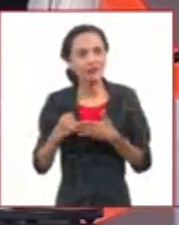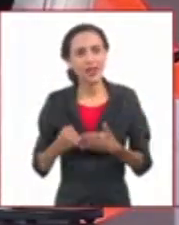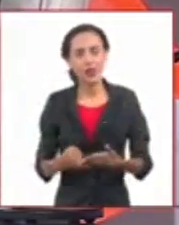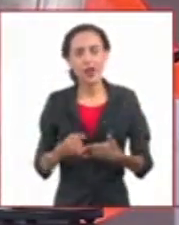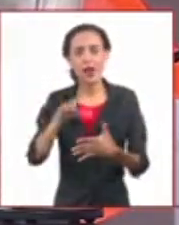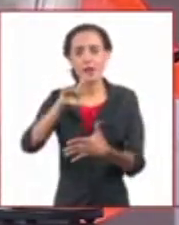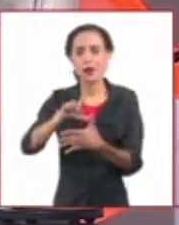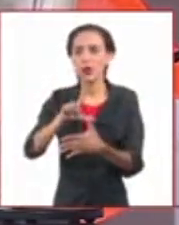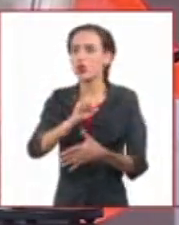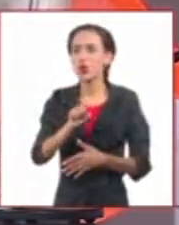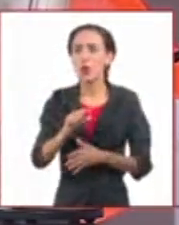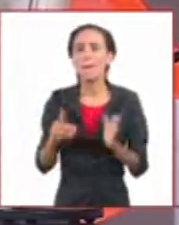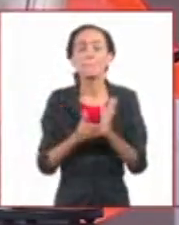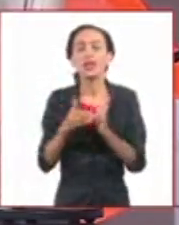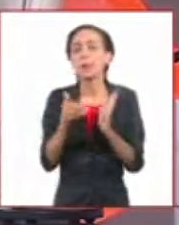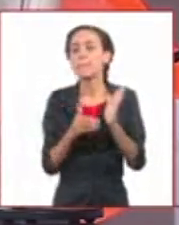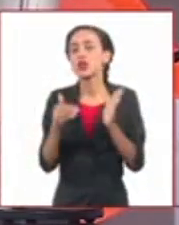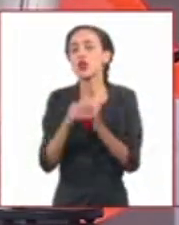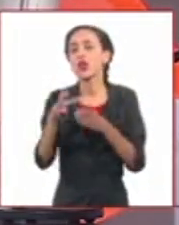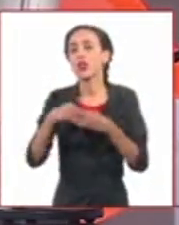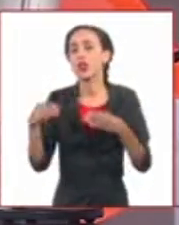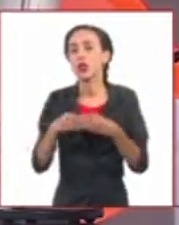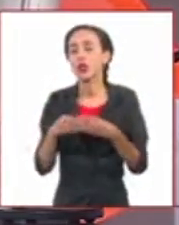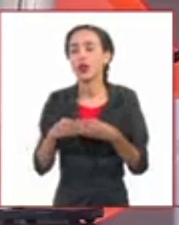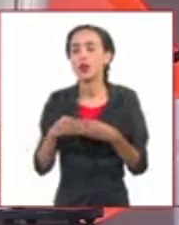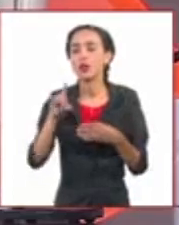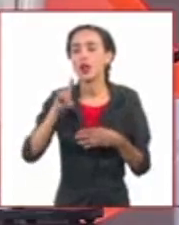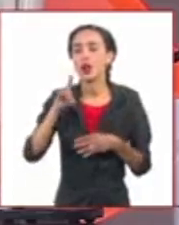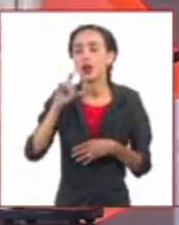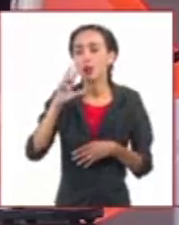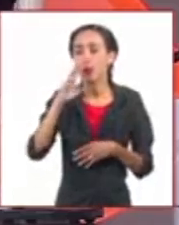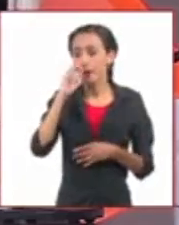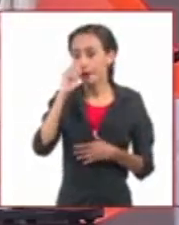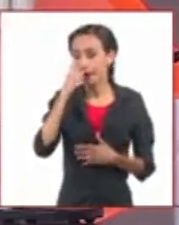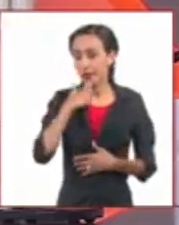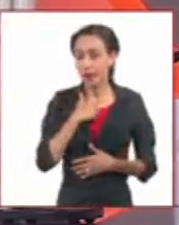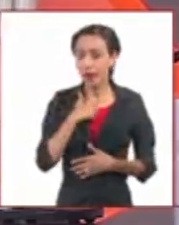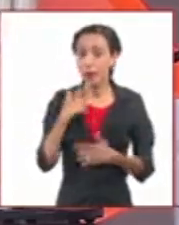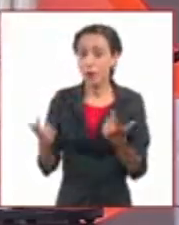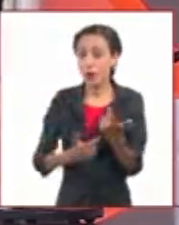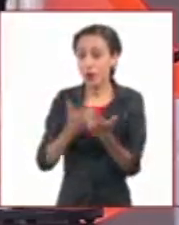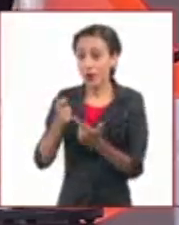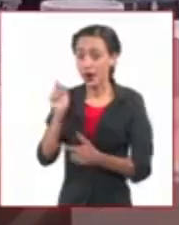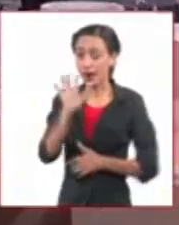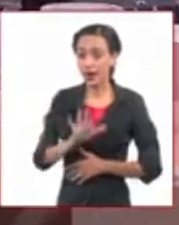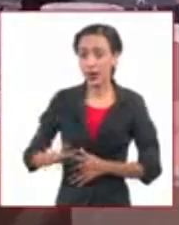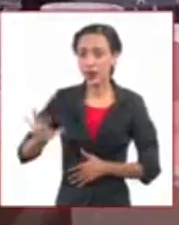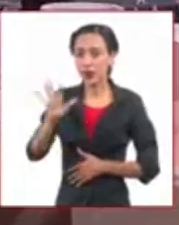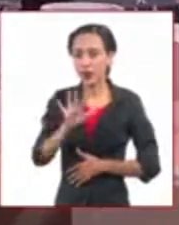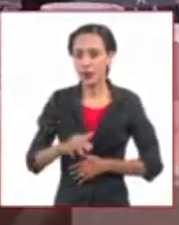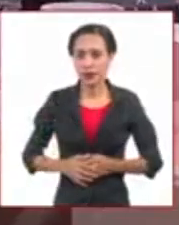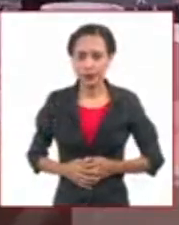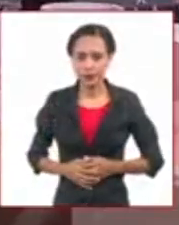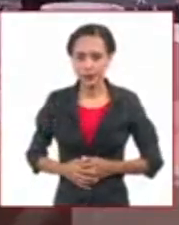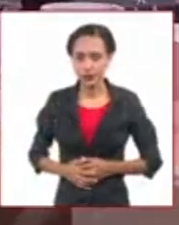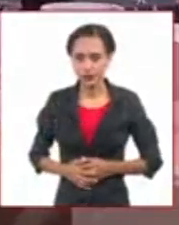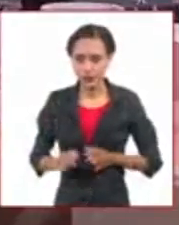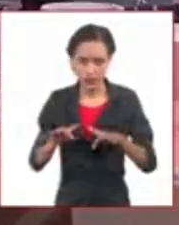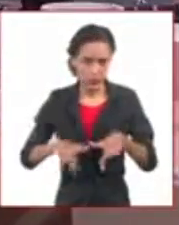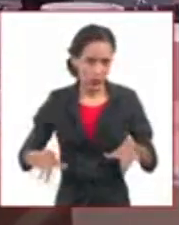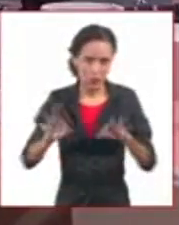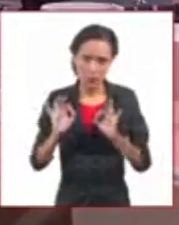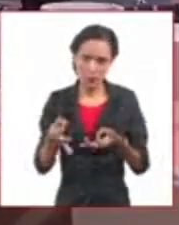miles de millones de dólares hacia ucrania para un conflicto que tiene lugar en europa es decir el contexto es más o menos lo que el